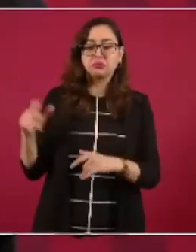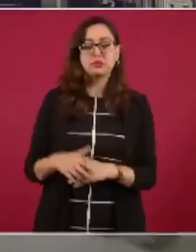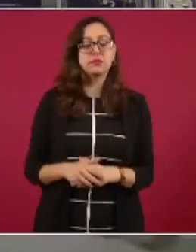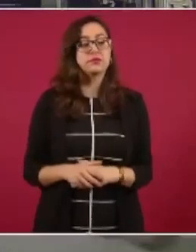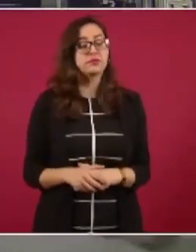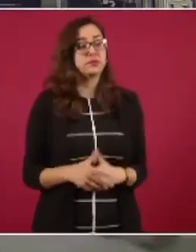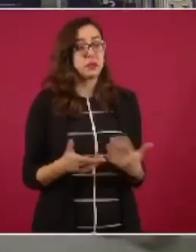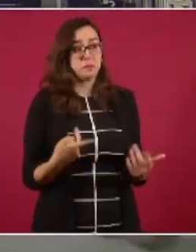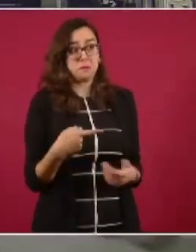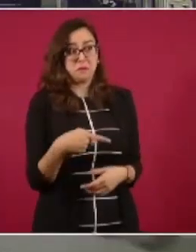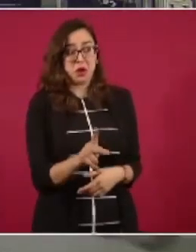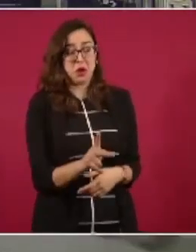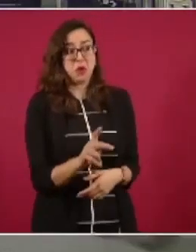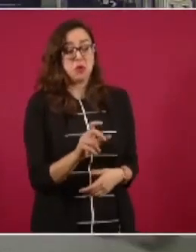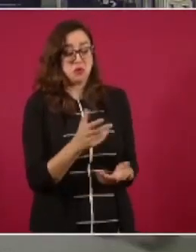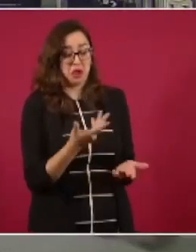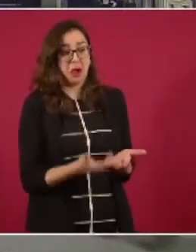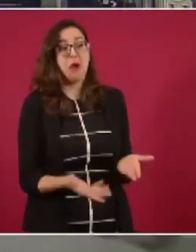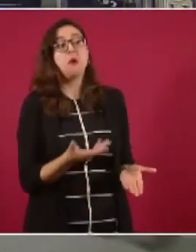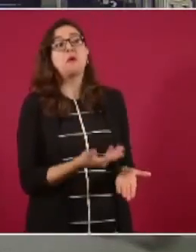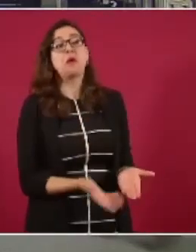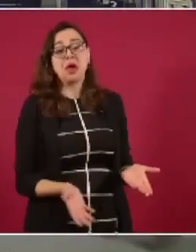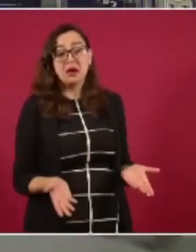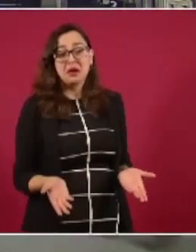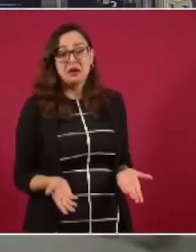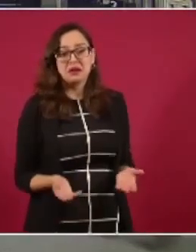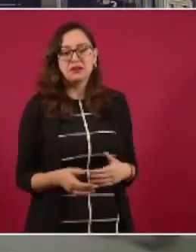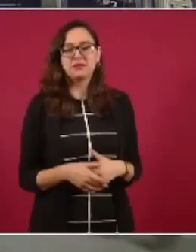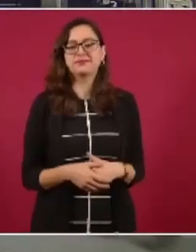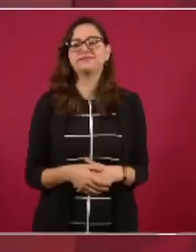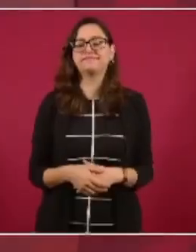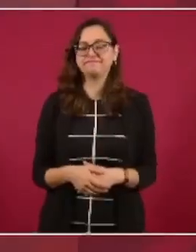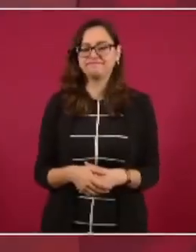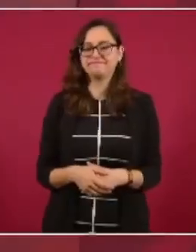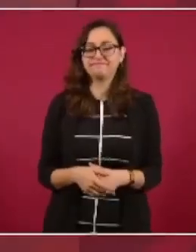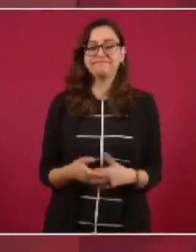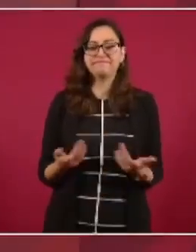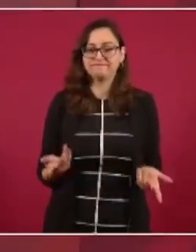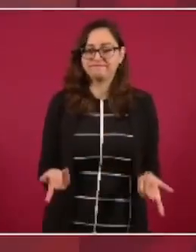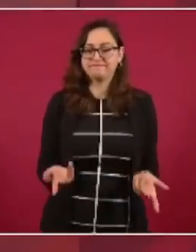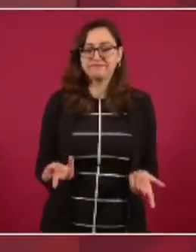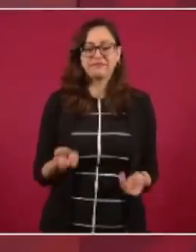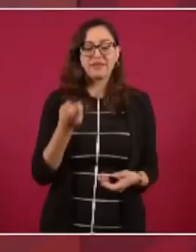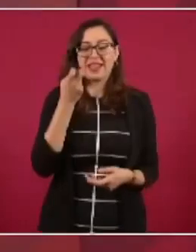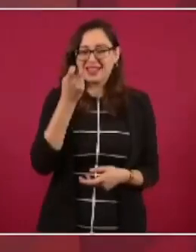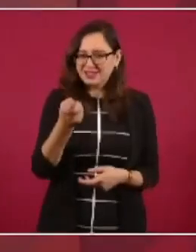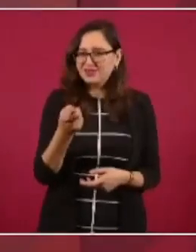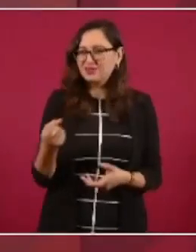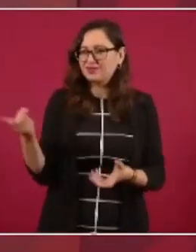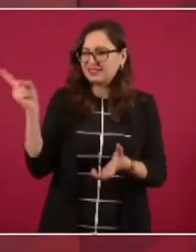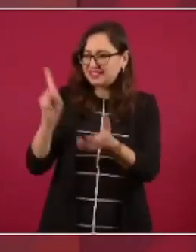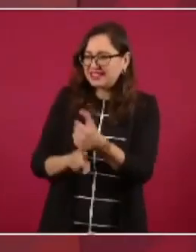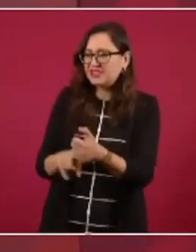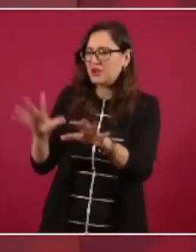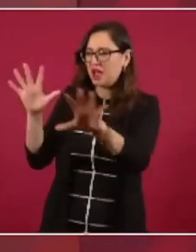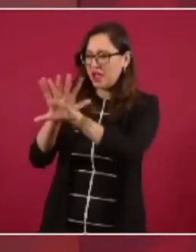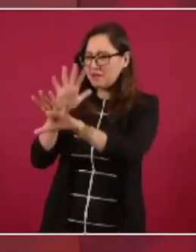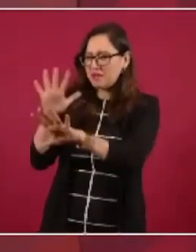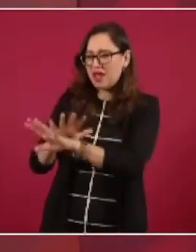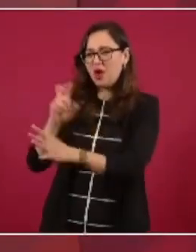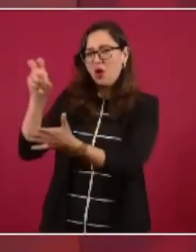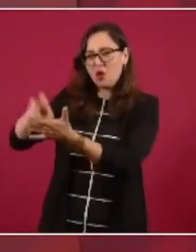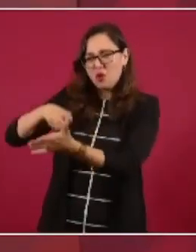Corte. Pero eso hacía muy difícil una reforma, pues, al